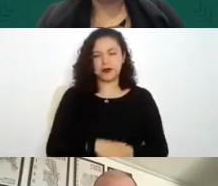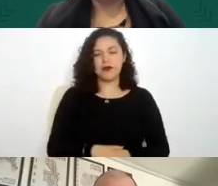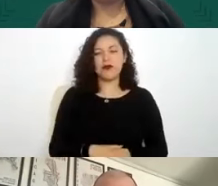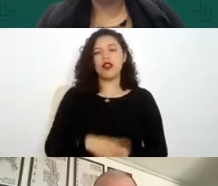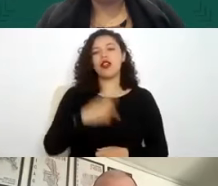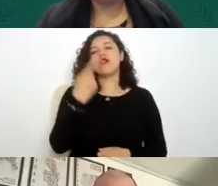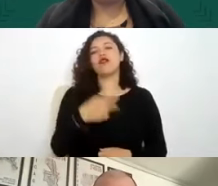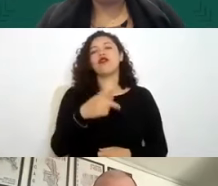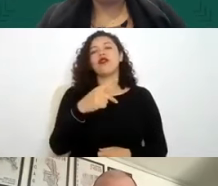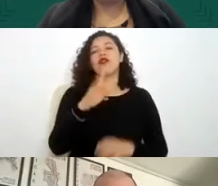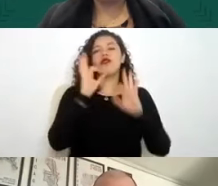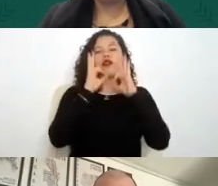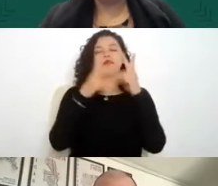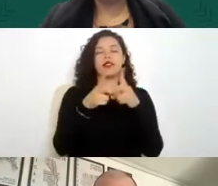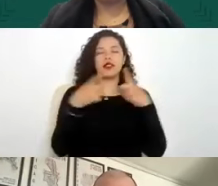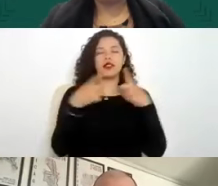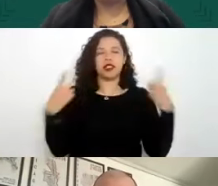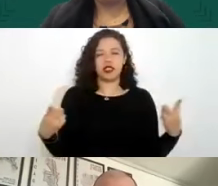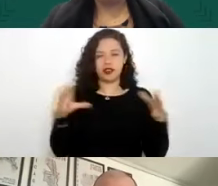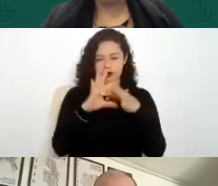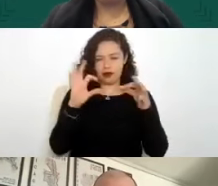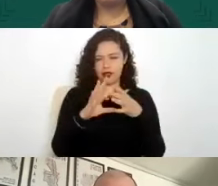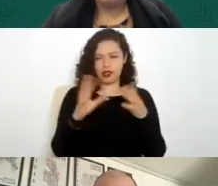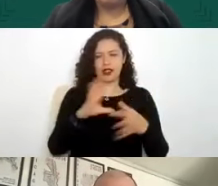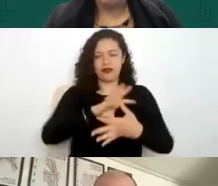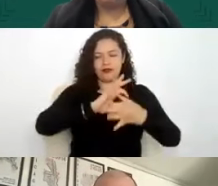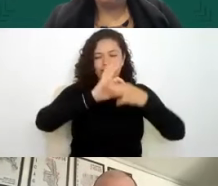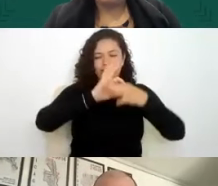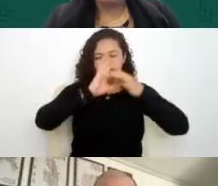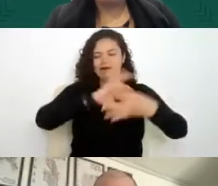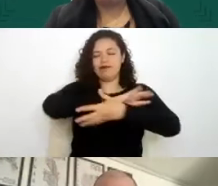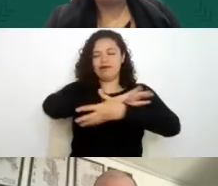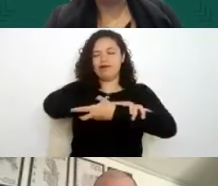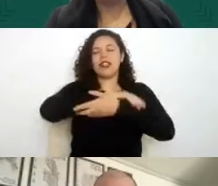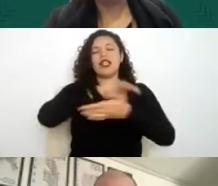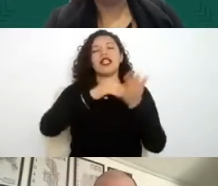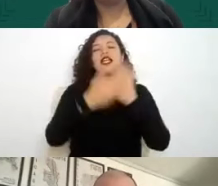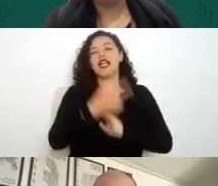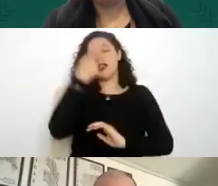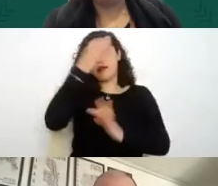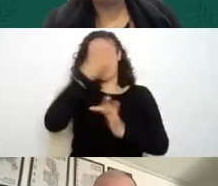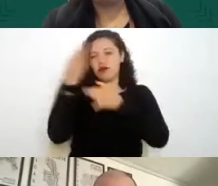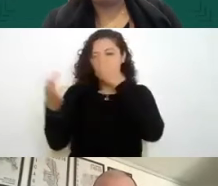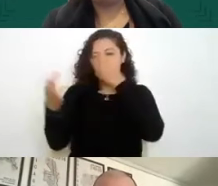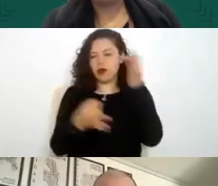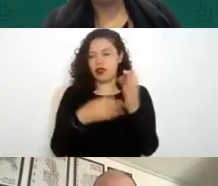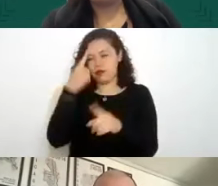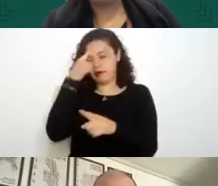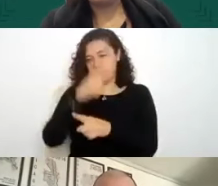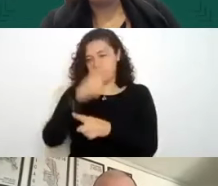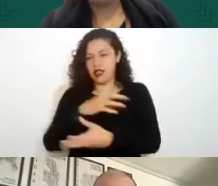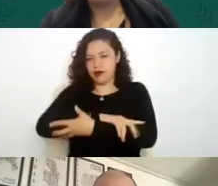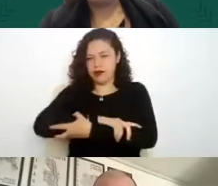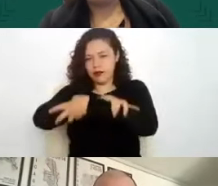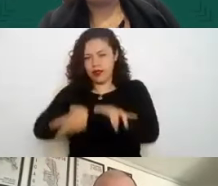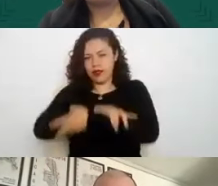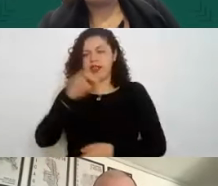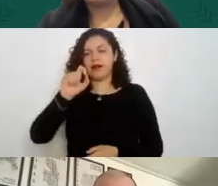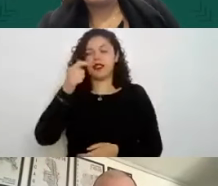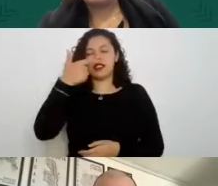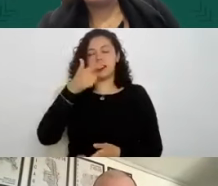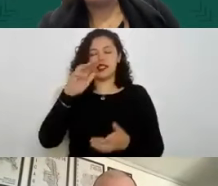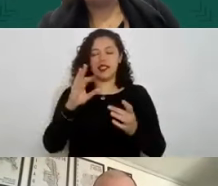de formación y desarrollo, alianzas estratégicas y marketing con causa. El día del 27 de febrero firma nuestra directora de programas